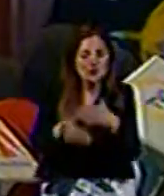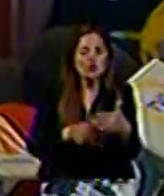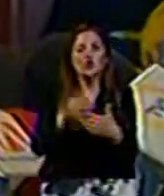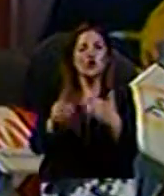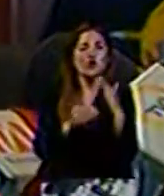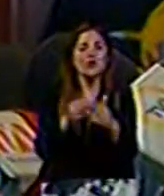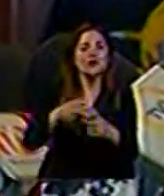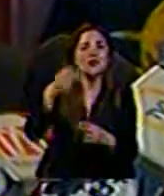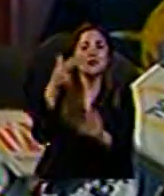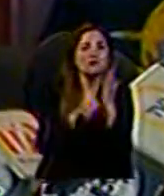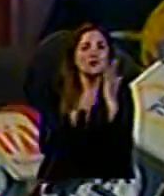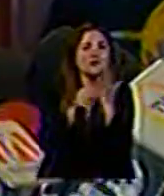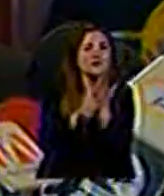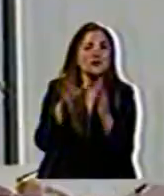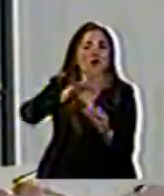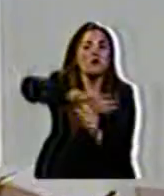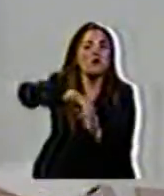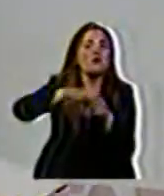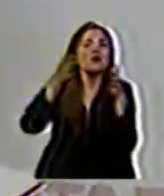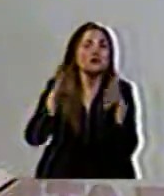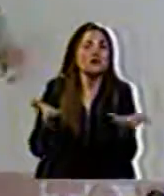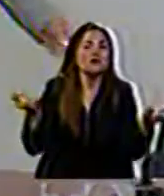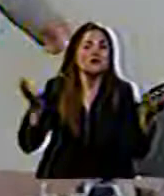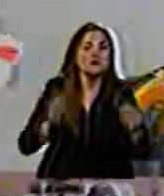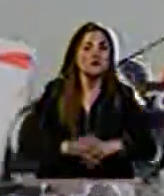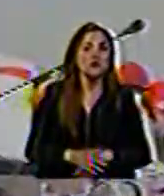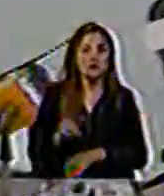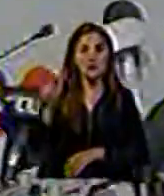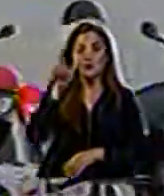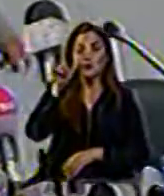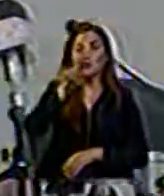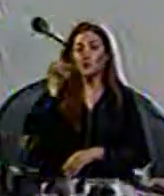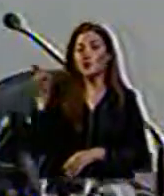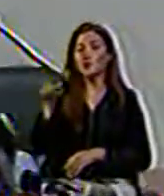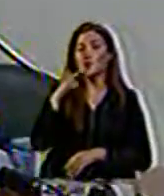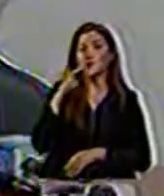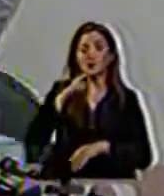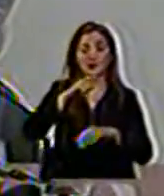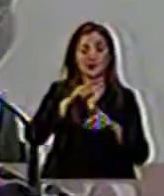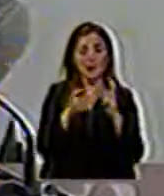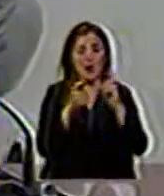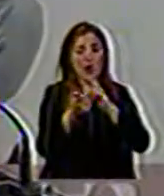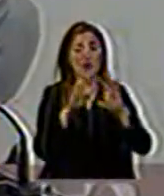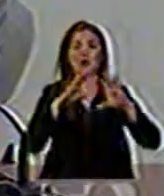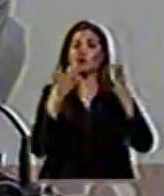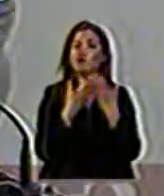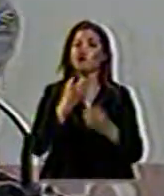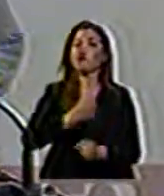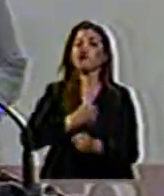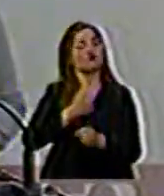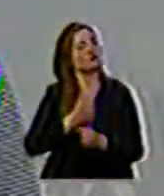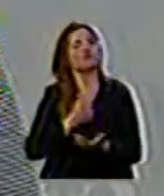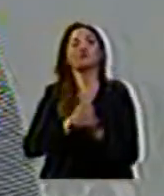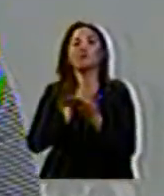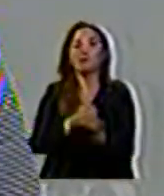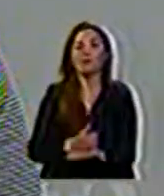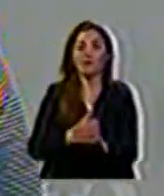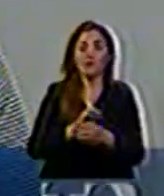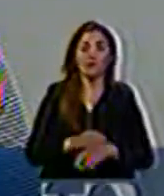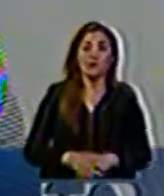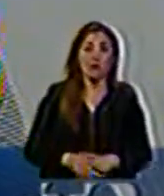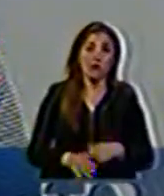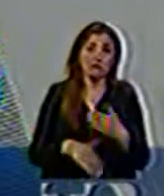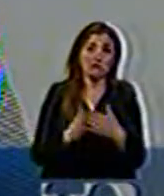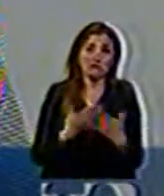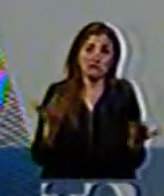la ex ministra de Relaciones Exteriores? Para María José Carrión, dar paso a la reestructuración ayudará al trabajo legislativo. Dispuestísimos